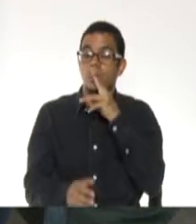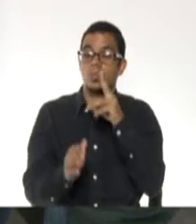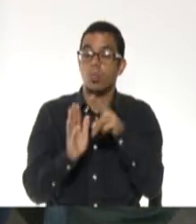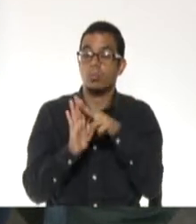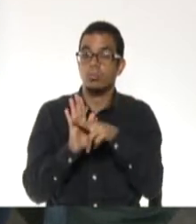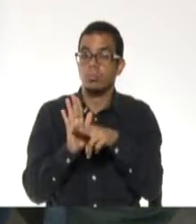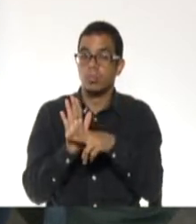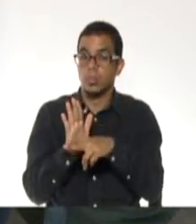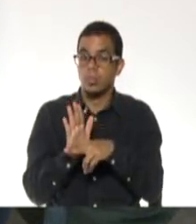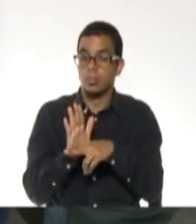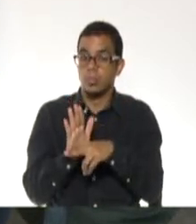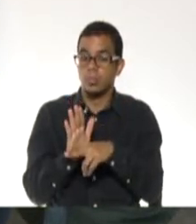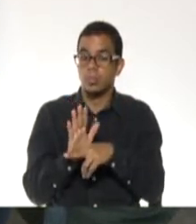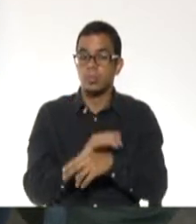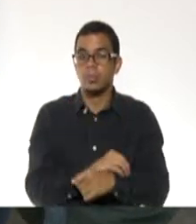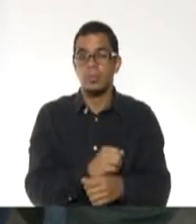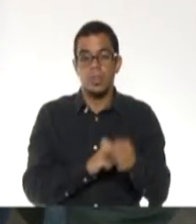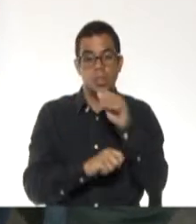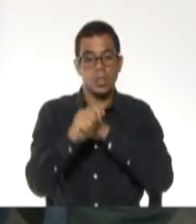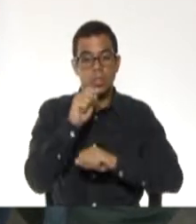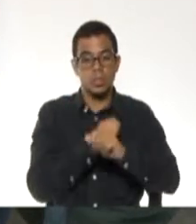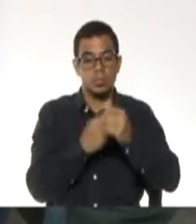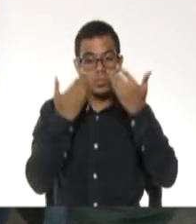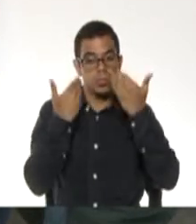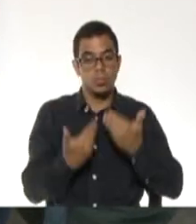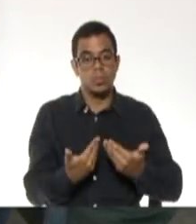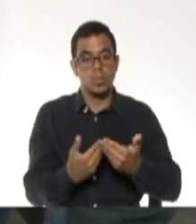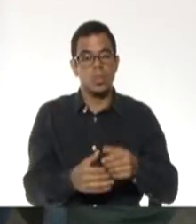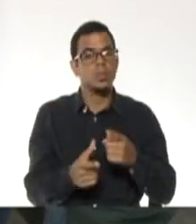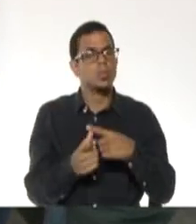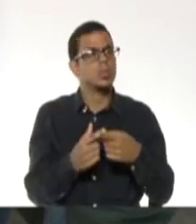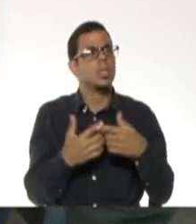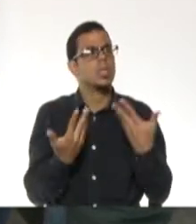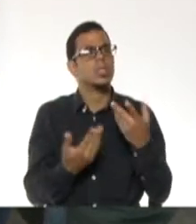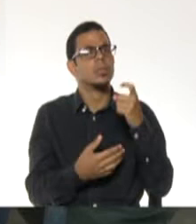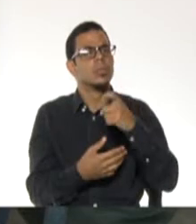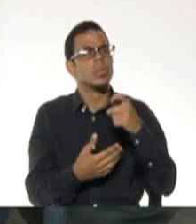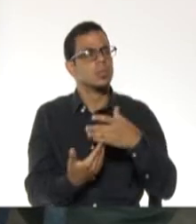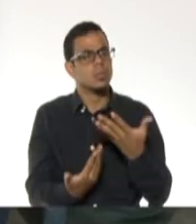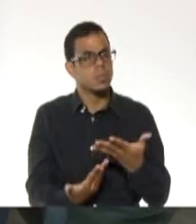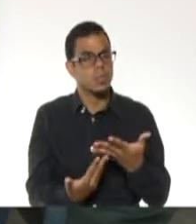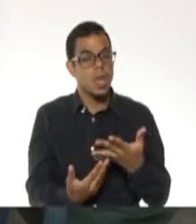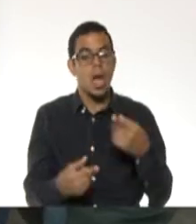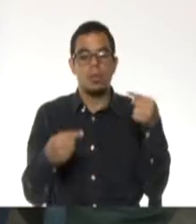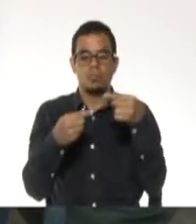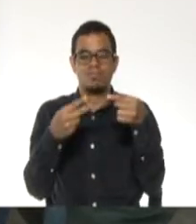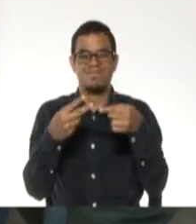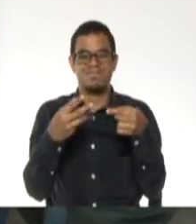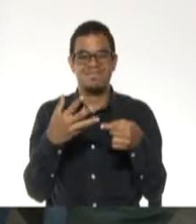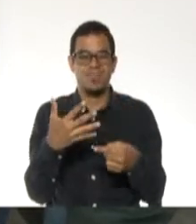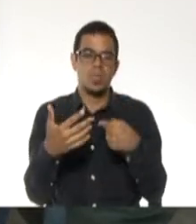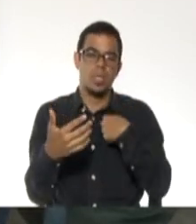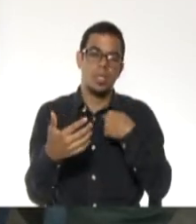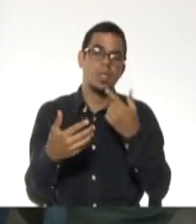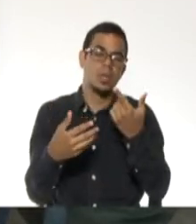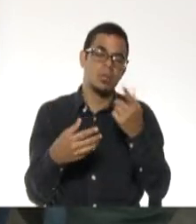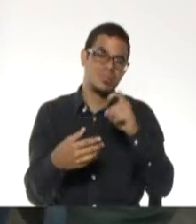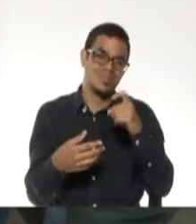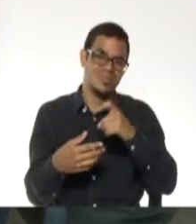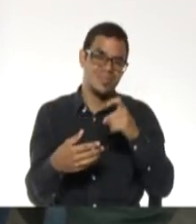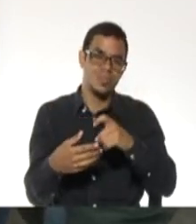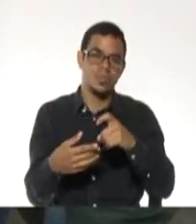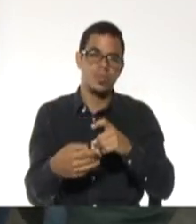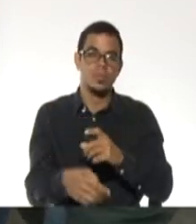nuestras normas de higiene y seguridad industrial. ¿Qué más falta para comenzar la clase de hoy, Bueno, profe? conocer las herramientas que vamos a utilizar y ir viendo